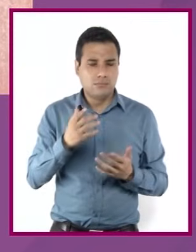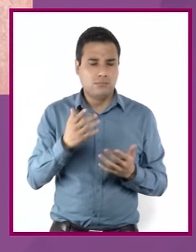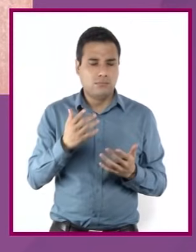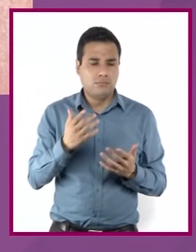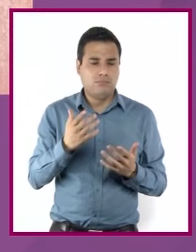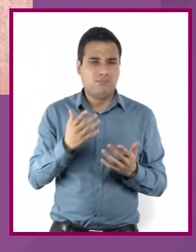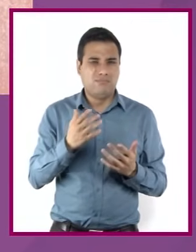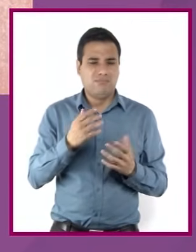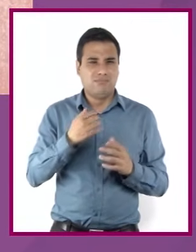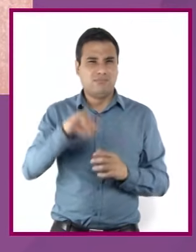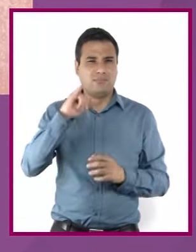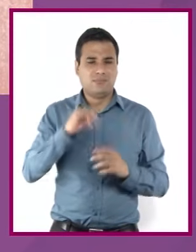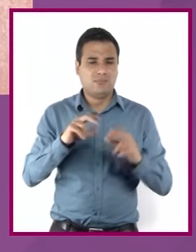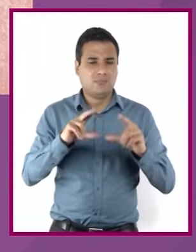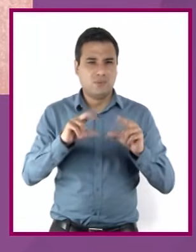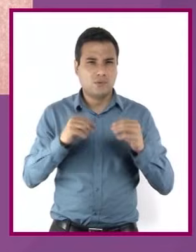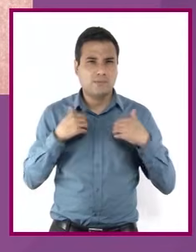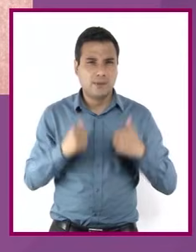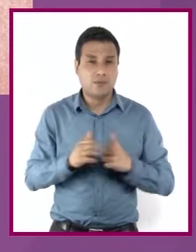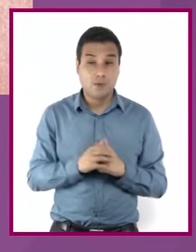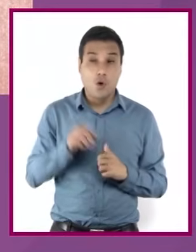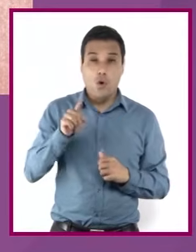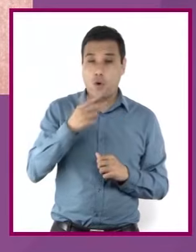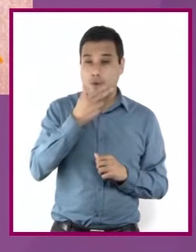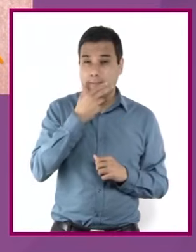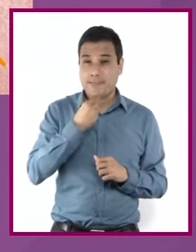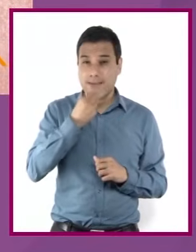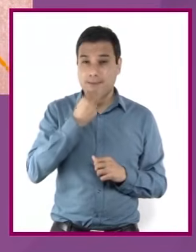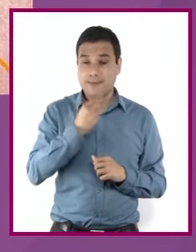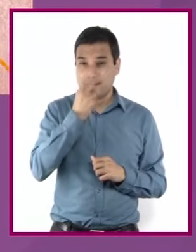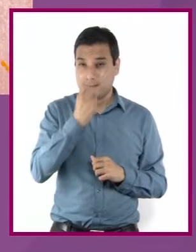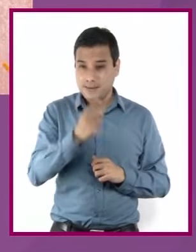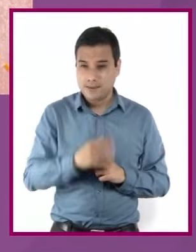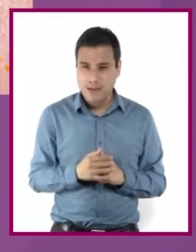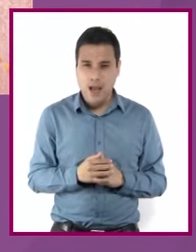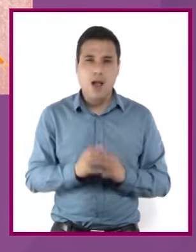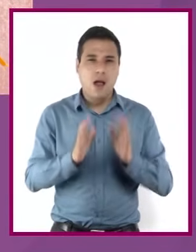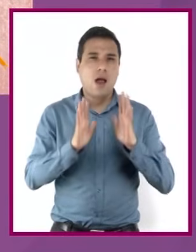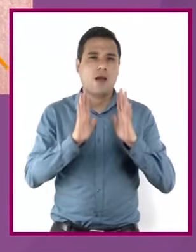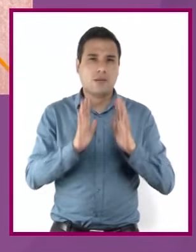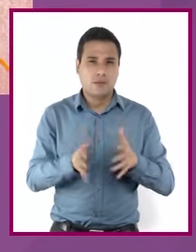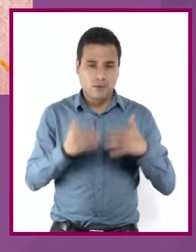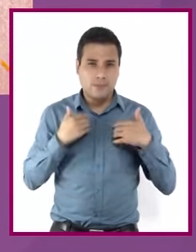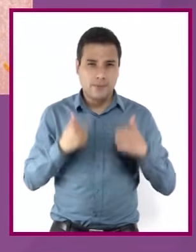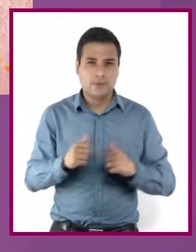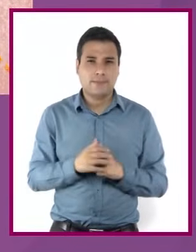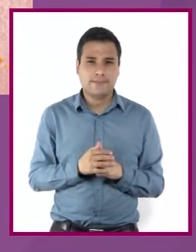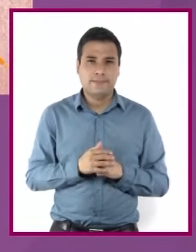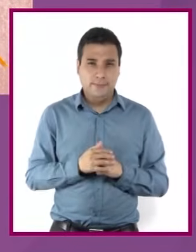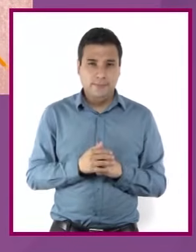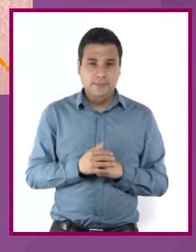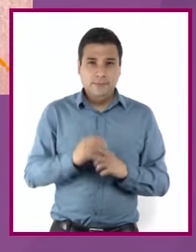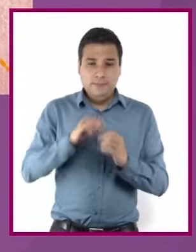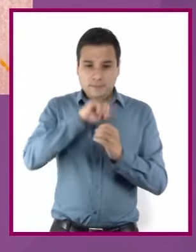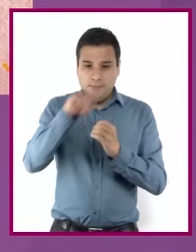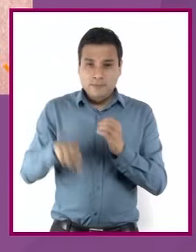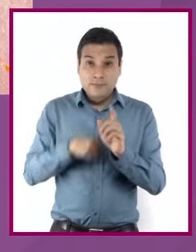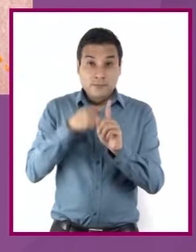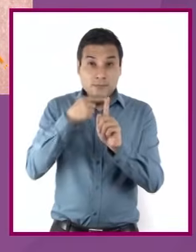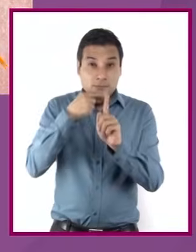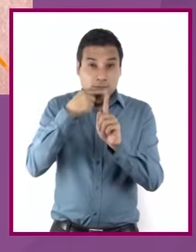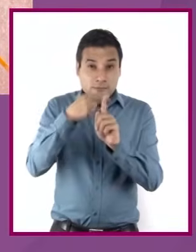de Thomson. Rutherford sugirió entonces que la repulsión se debía a que la carga positiva del átomo no se